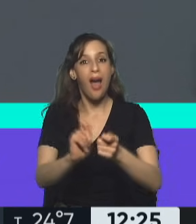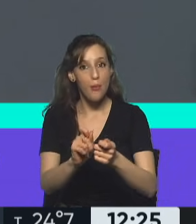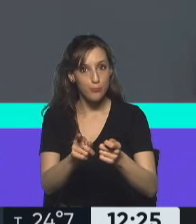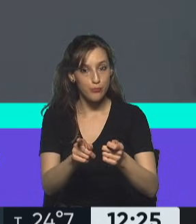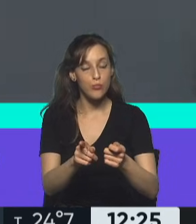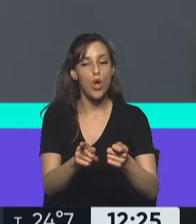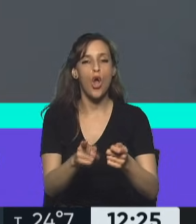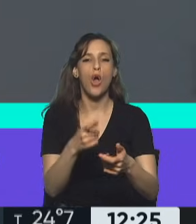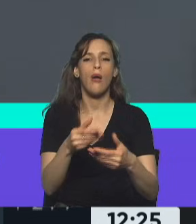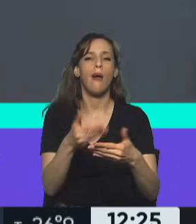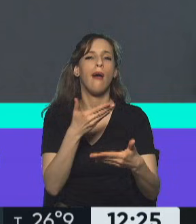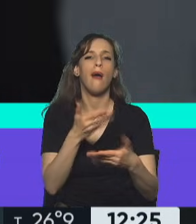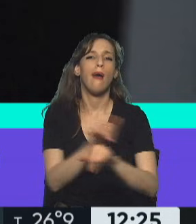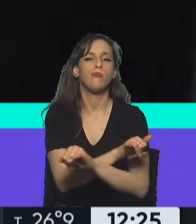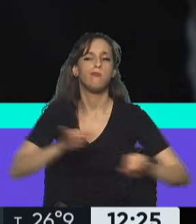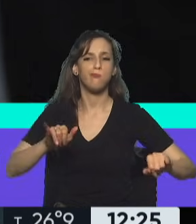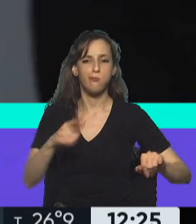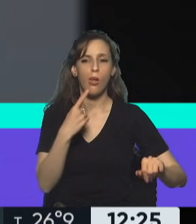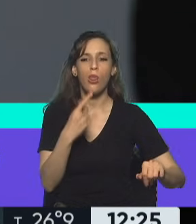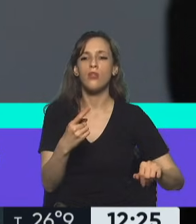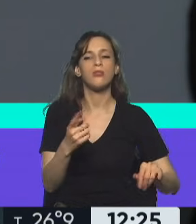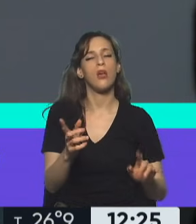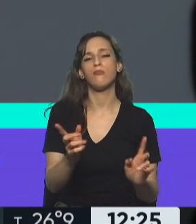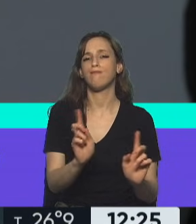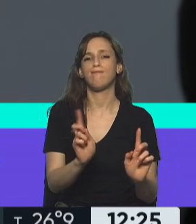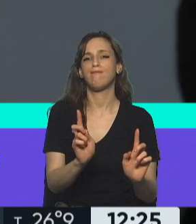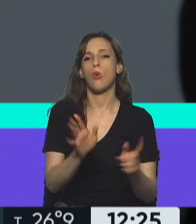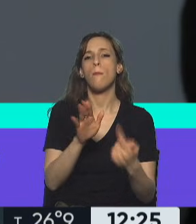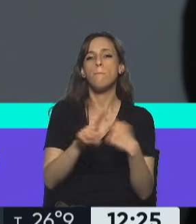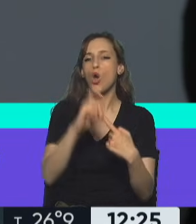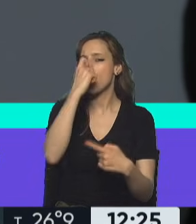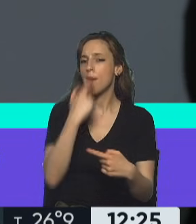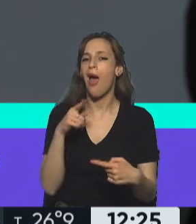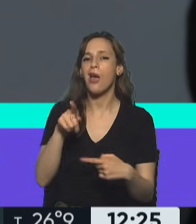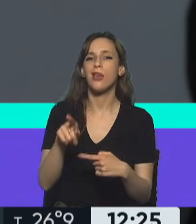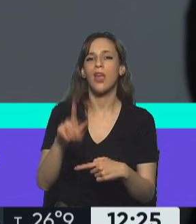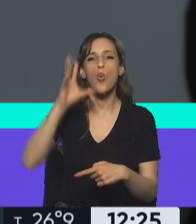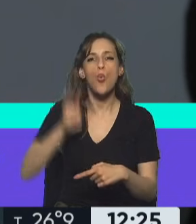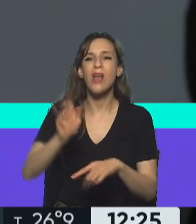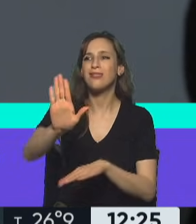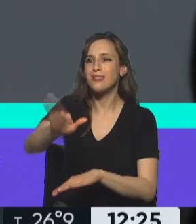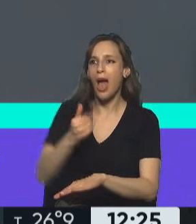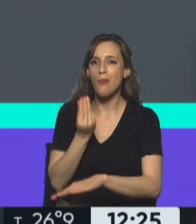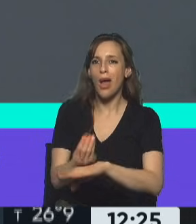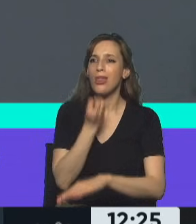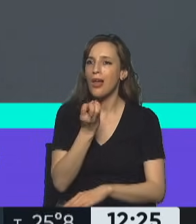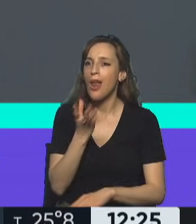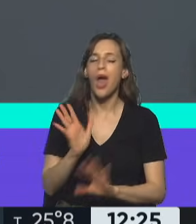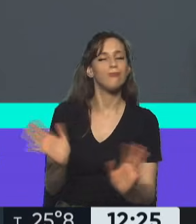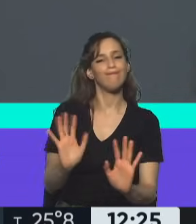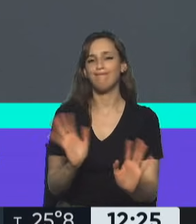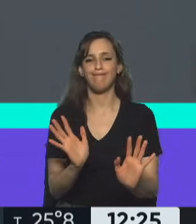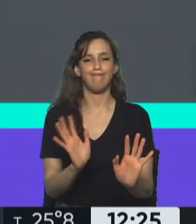indagatoria al expresidente Mauricio Macri y dentro de una campaña electoral donde lo que viene reclamando la oposición